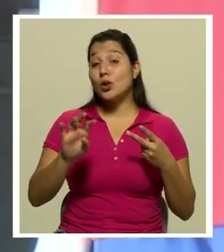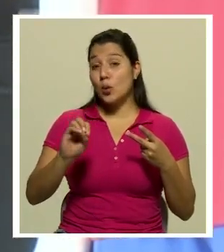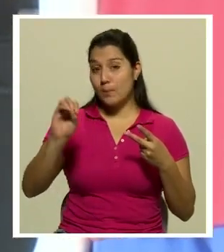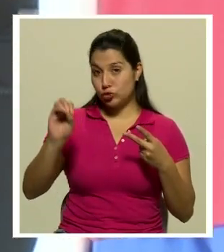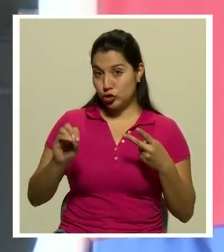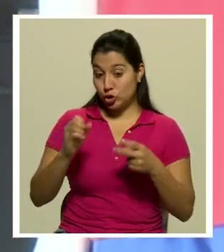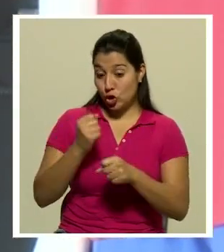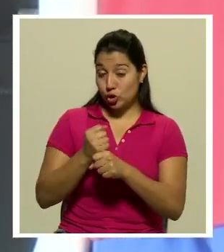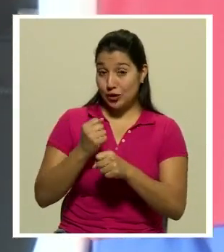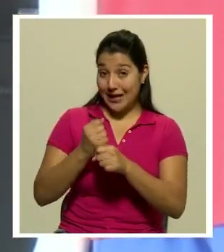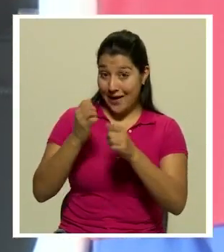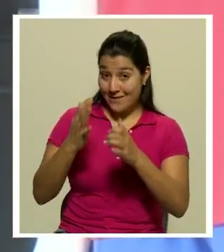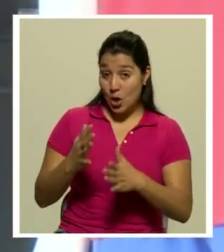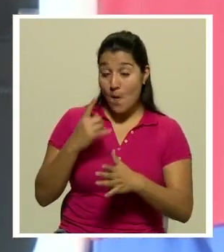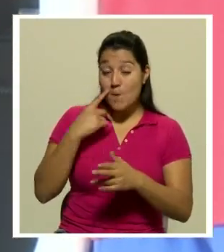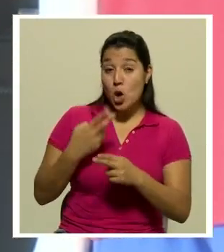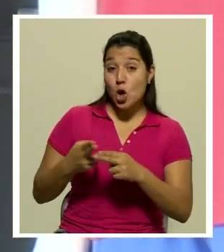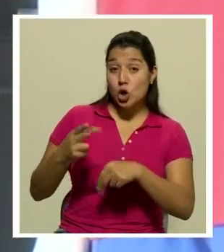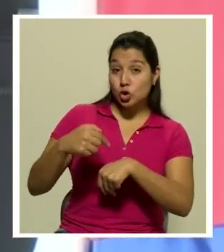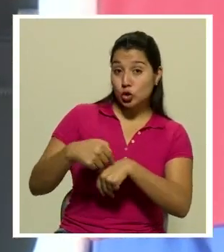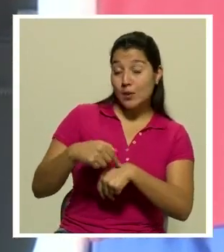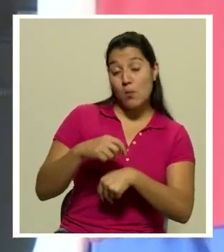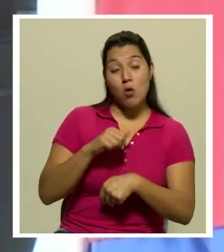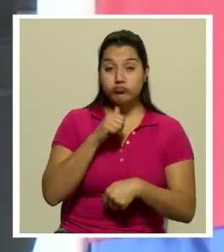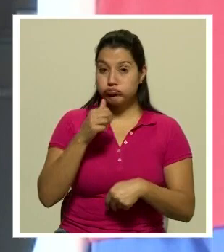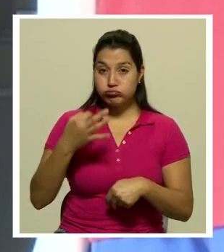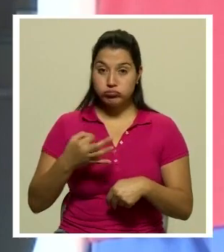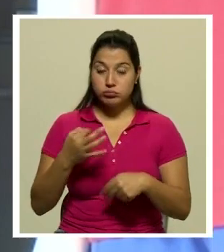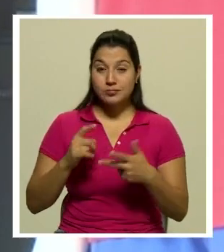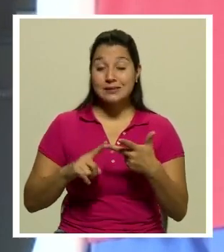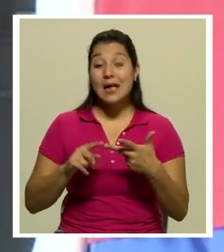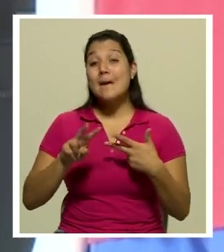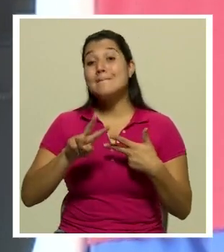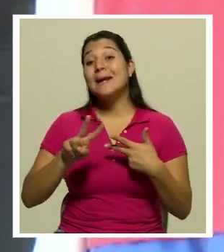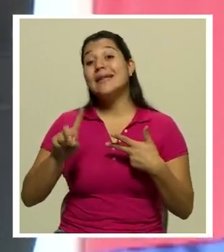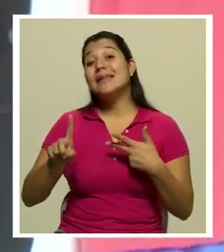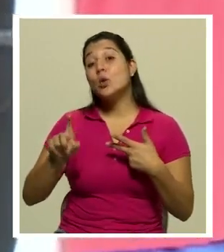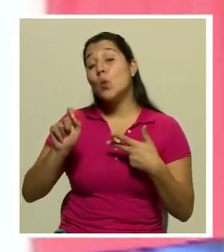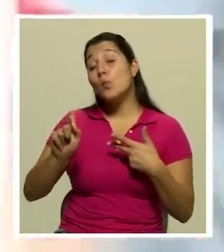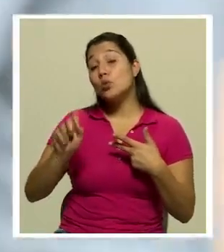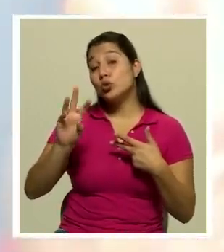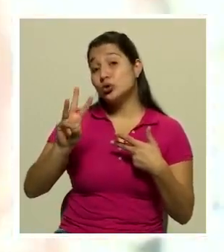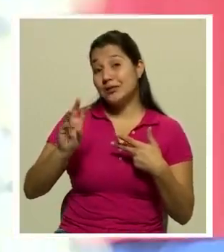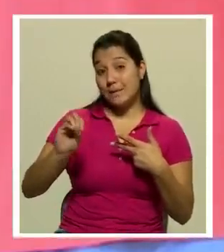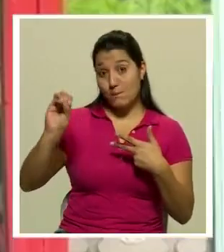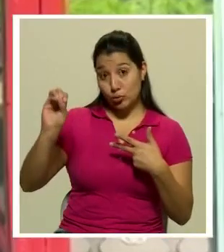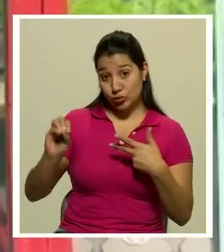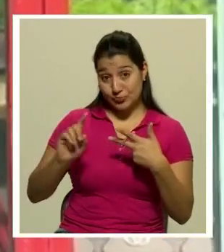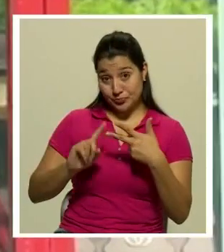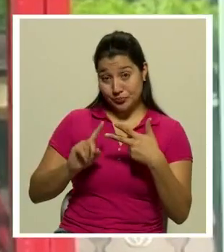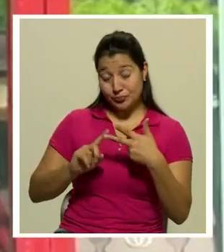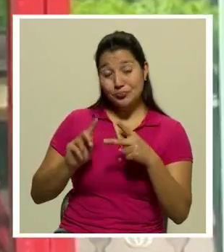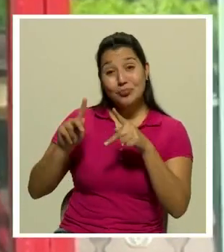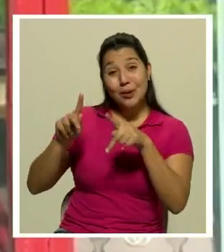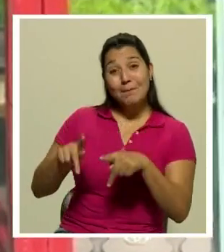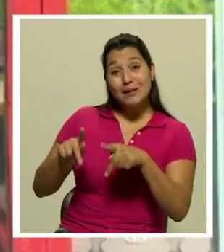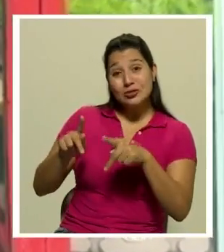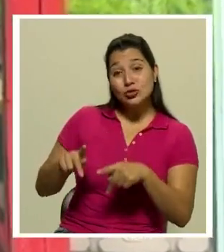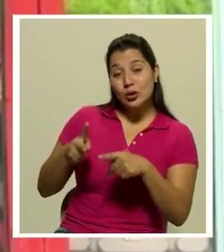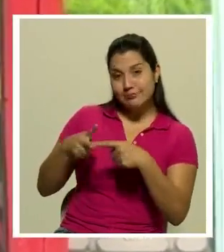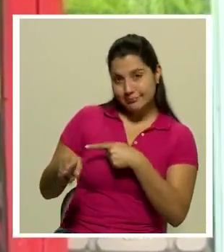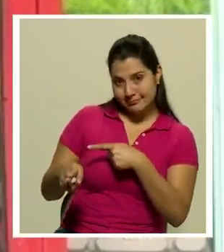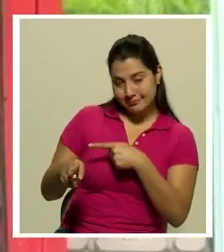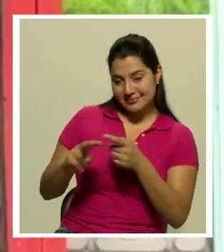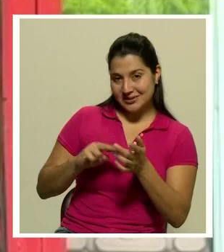22.4% es de trabajadores temporales o informales, mientras que un 21.6% son personas despedidas,